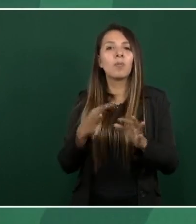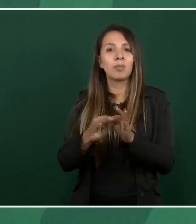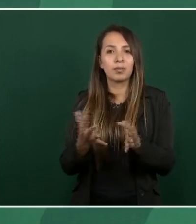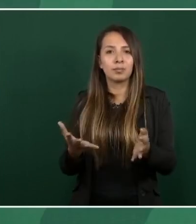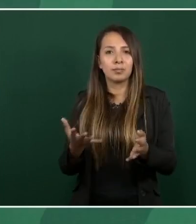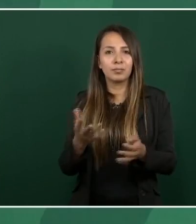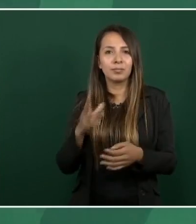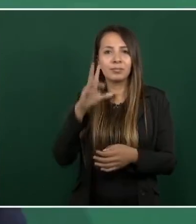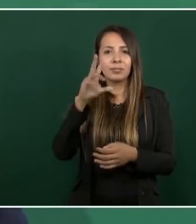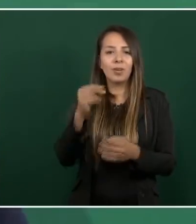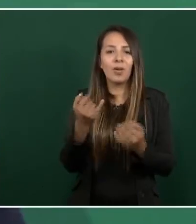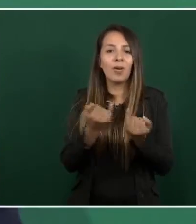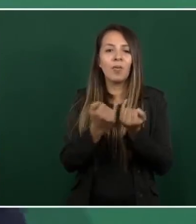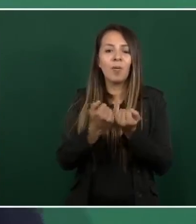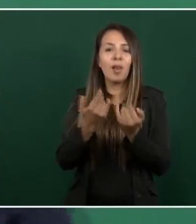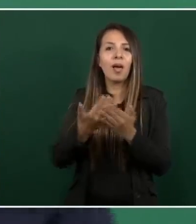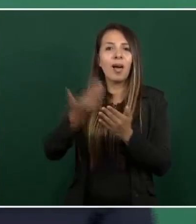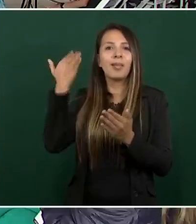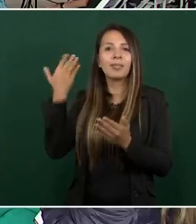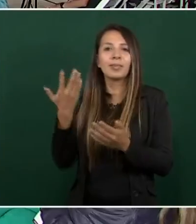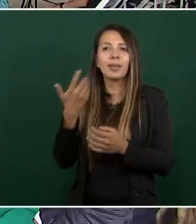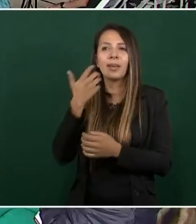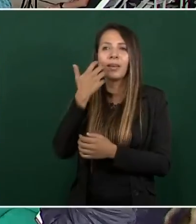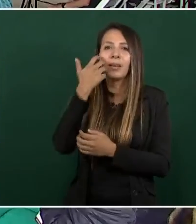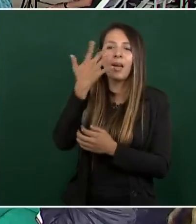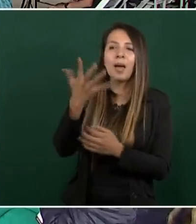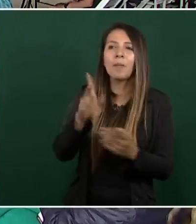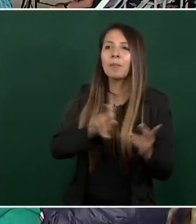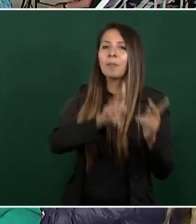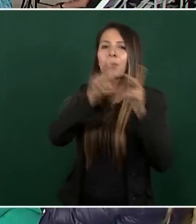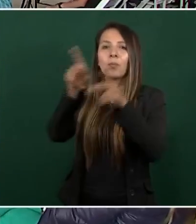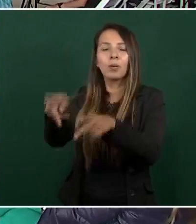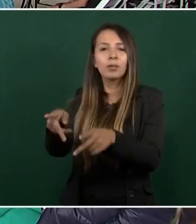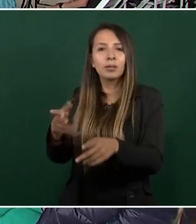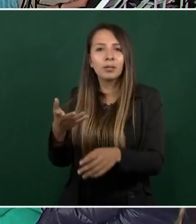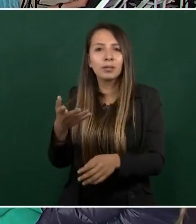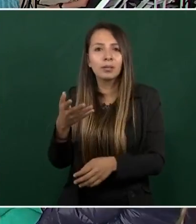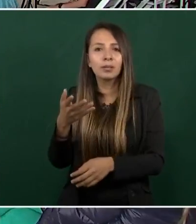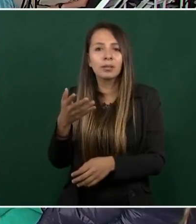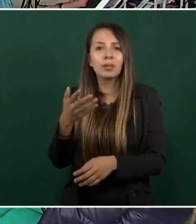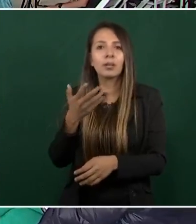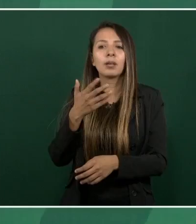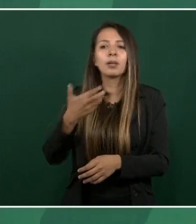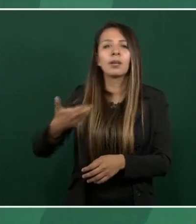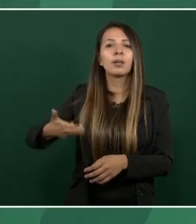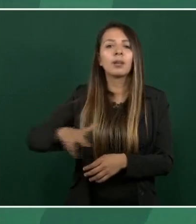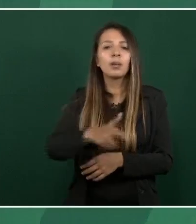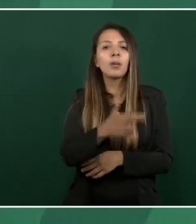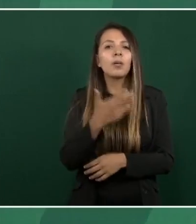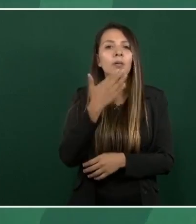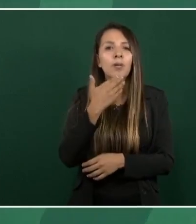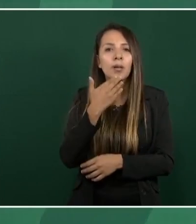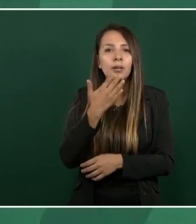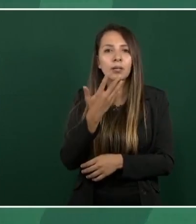de antes de que queremos un puente, pero no hay río, les vamos a hacer el río. O sea,